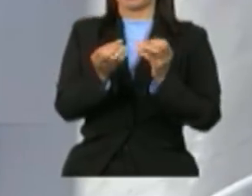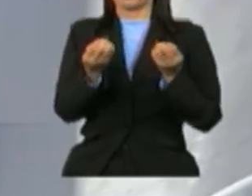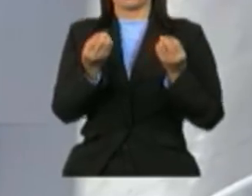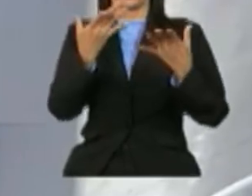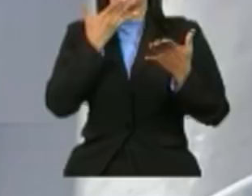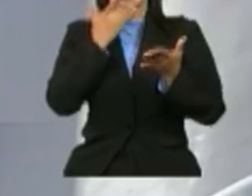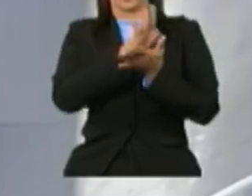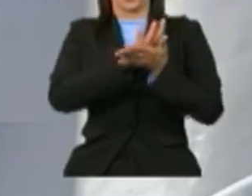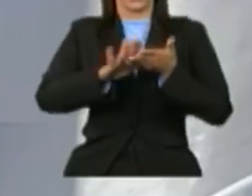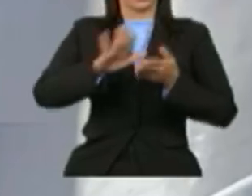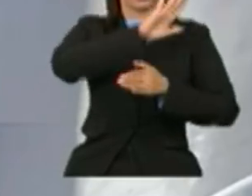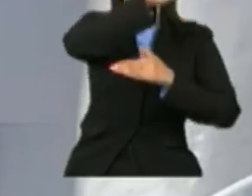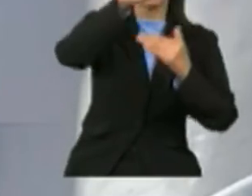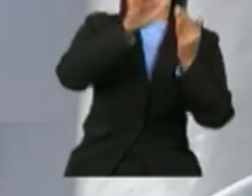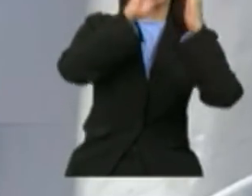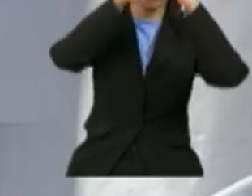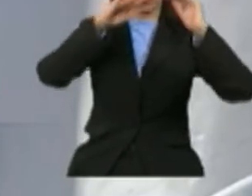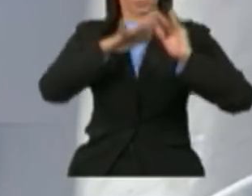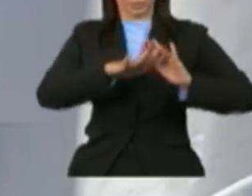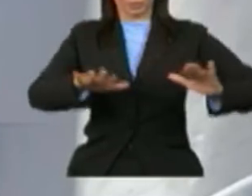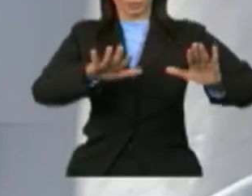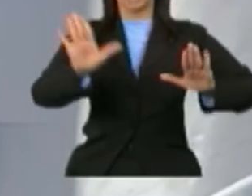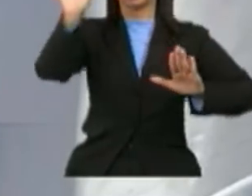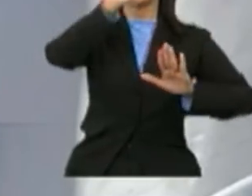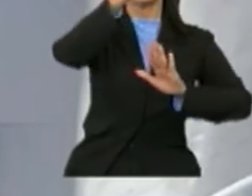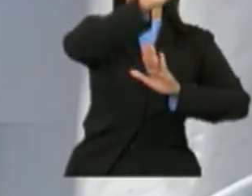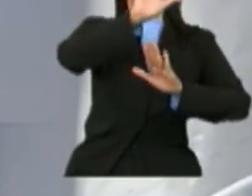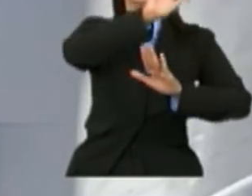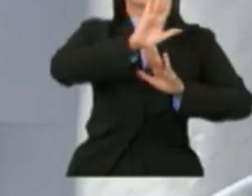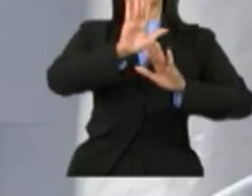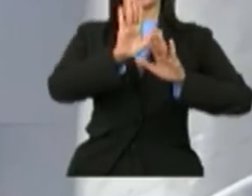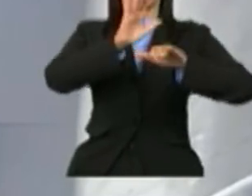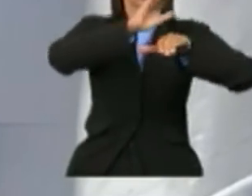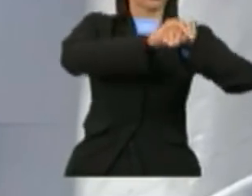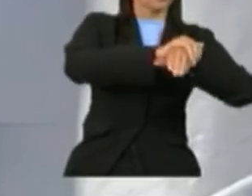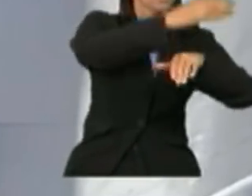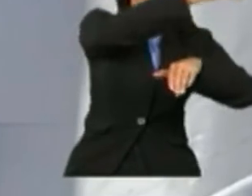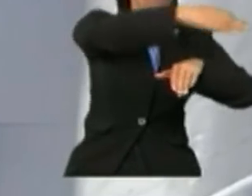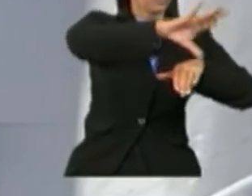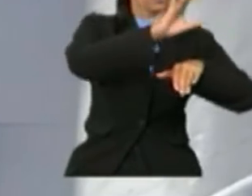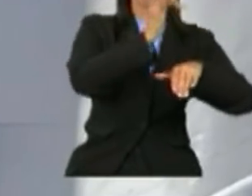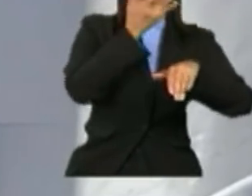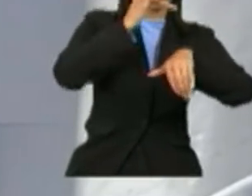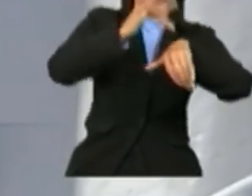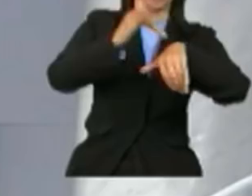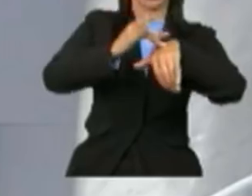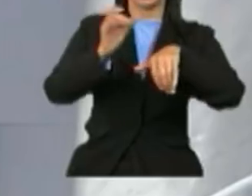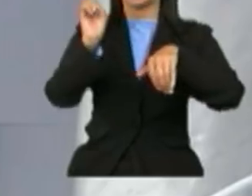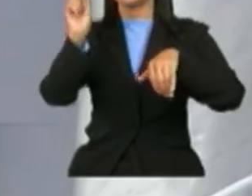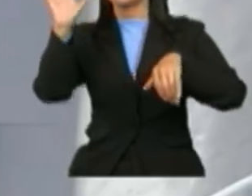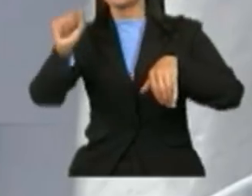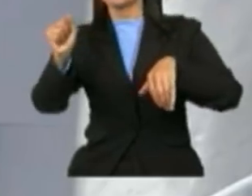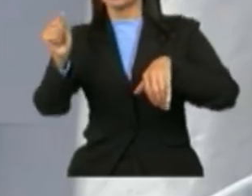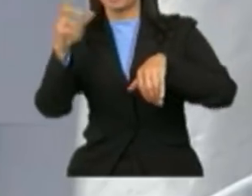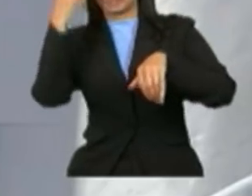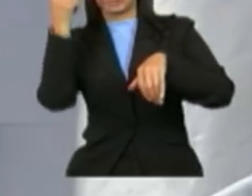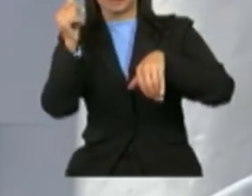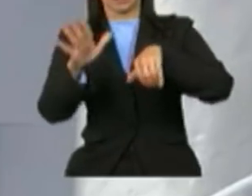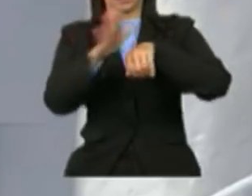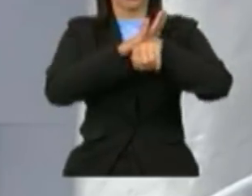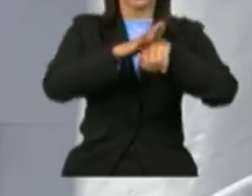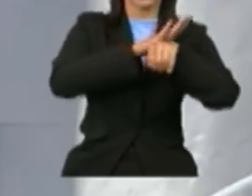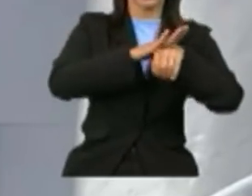y superficies de mucho toque y retoque dentro de las viviendas y los ambientes